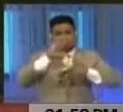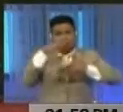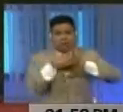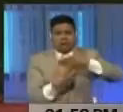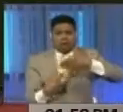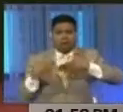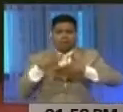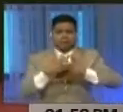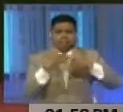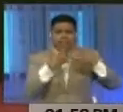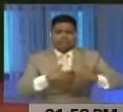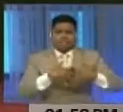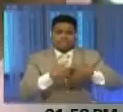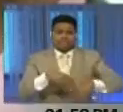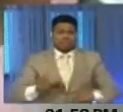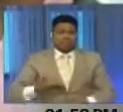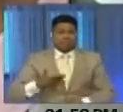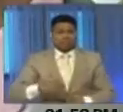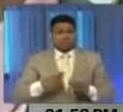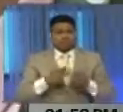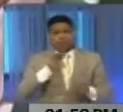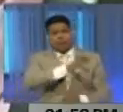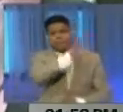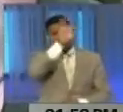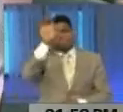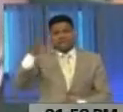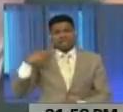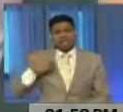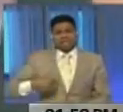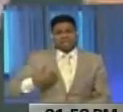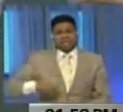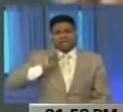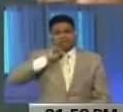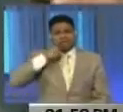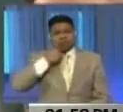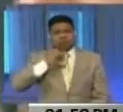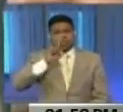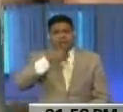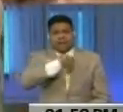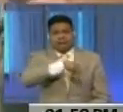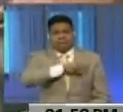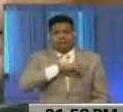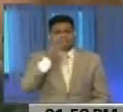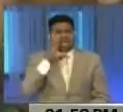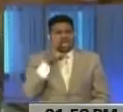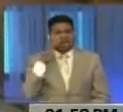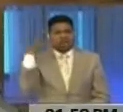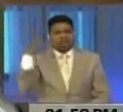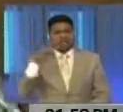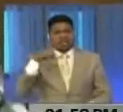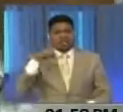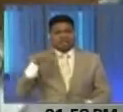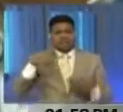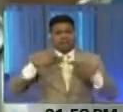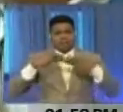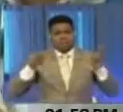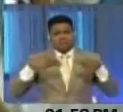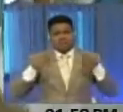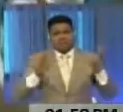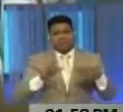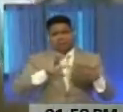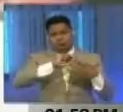Europa, África y también en países como Argentina, Bielorrusia, España, Francia, México, Panamá, entre